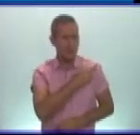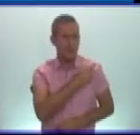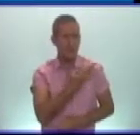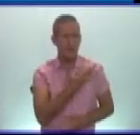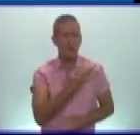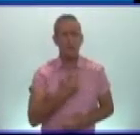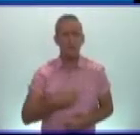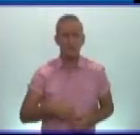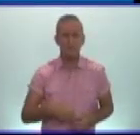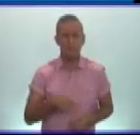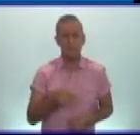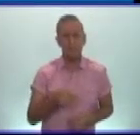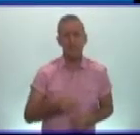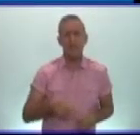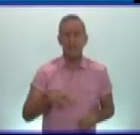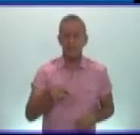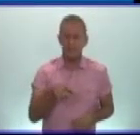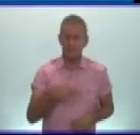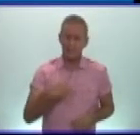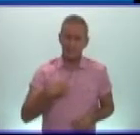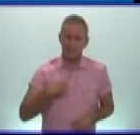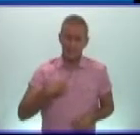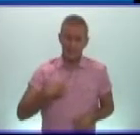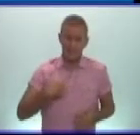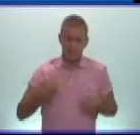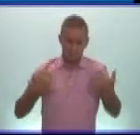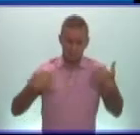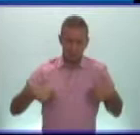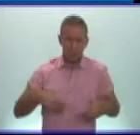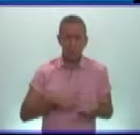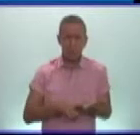mundo en una patria esclava, no se hubiera lanzado